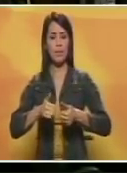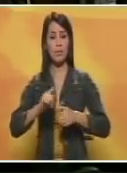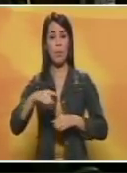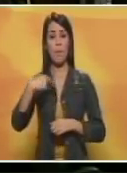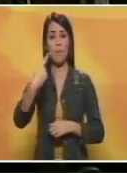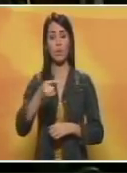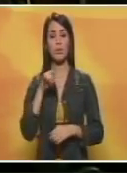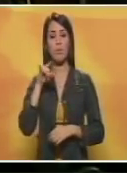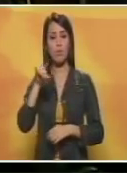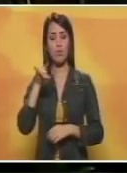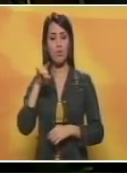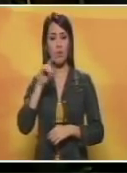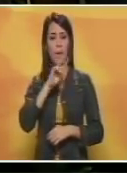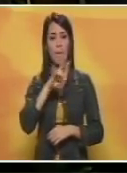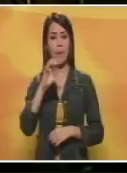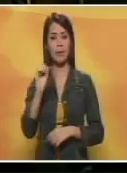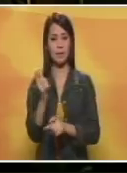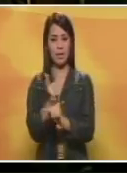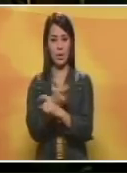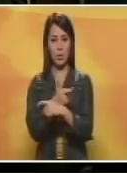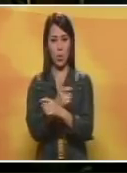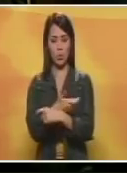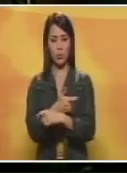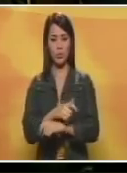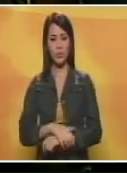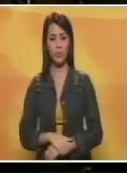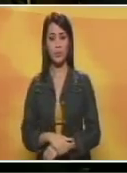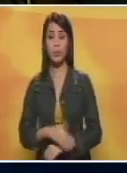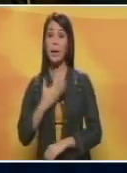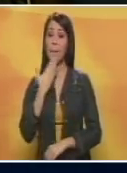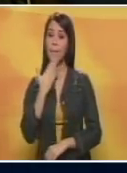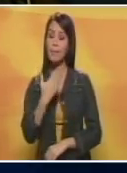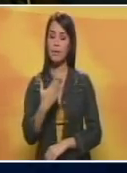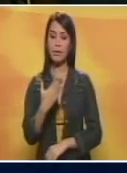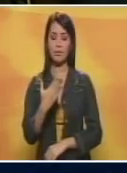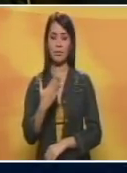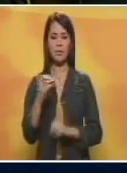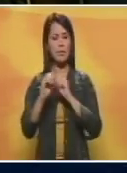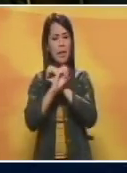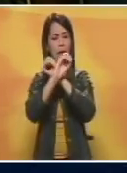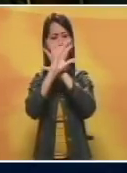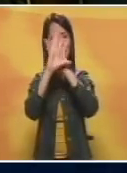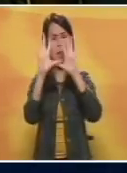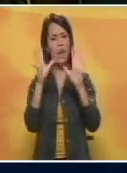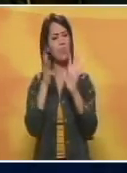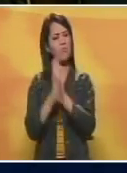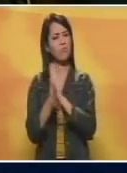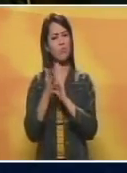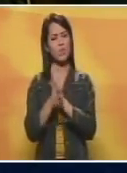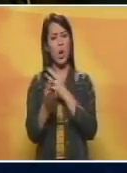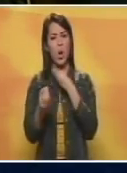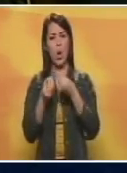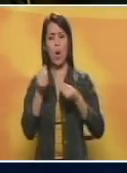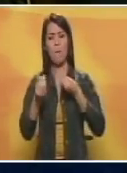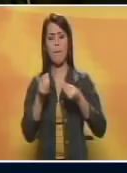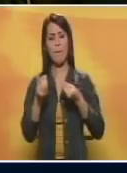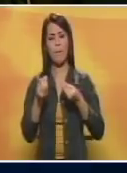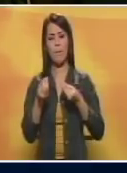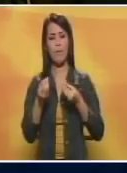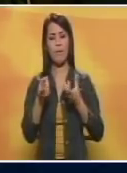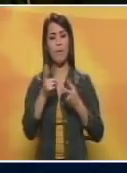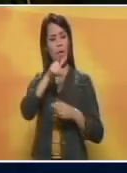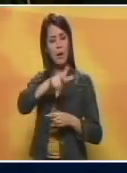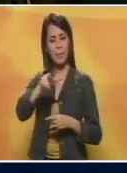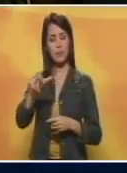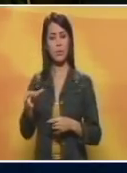próximo lunes 20 de agosto y el exigen que aclare de qué manera las los